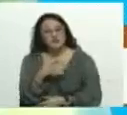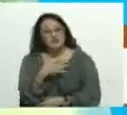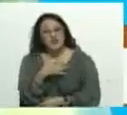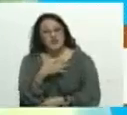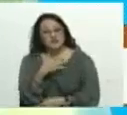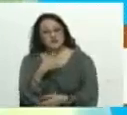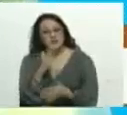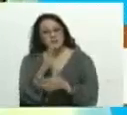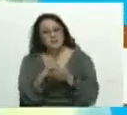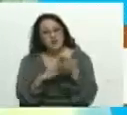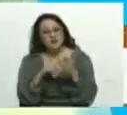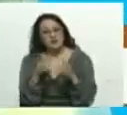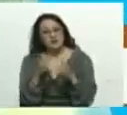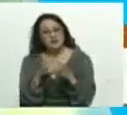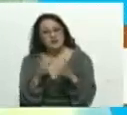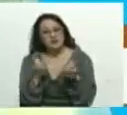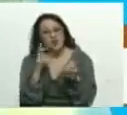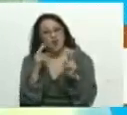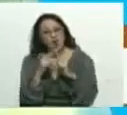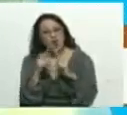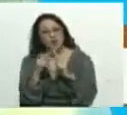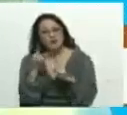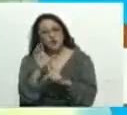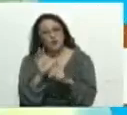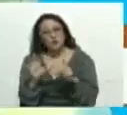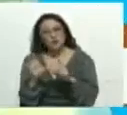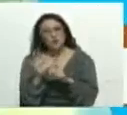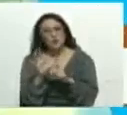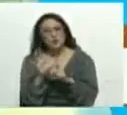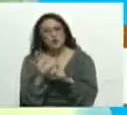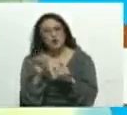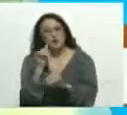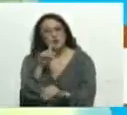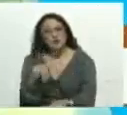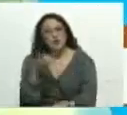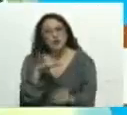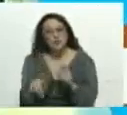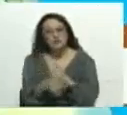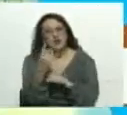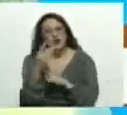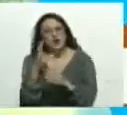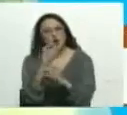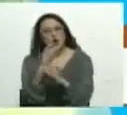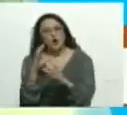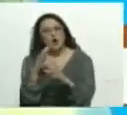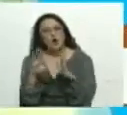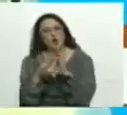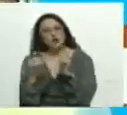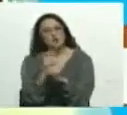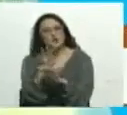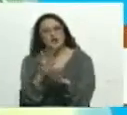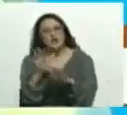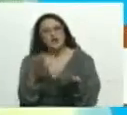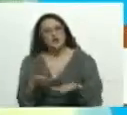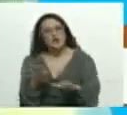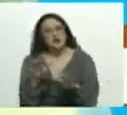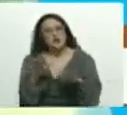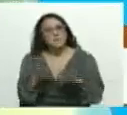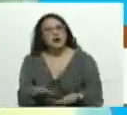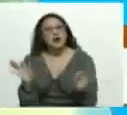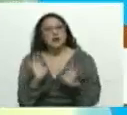parte de su clase cuando conoce su cultura y ese pueblo emerge como Constituyente nadie lo detiene eso es lo que ha